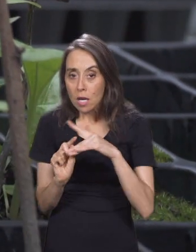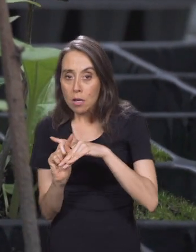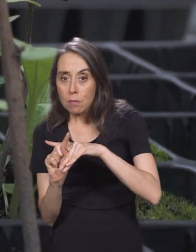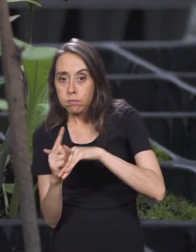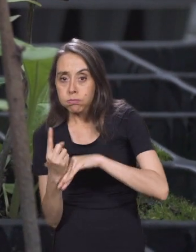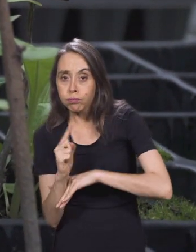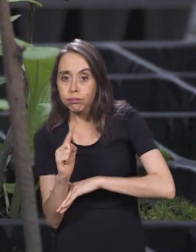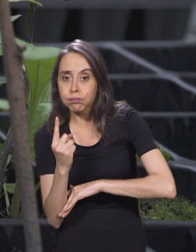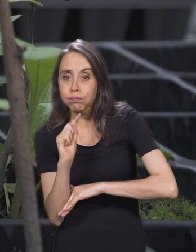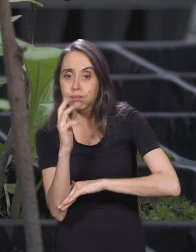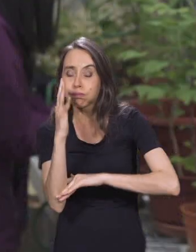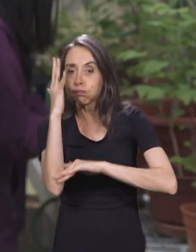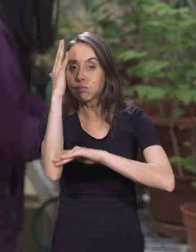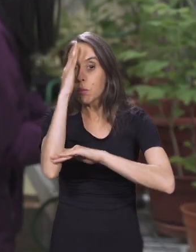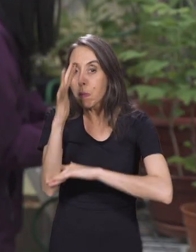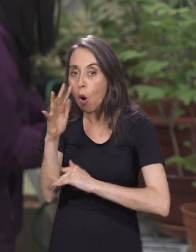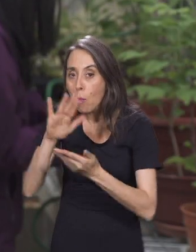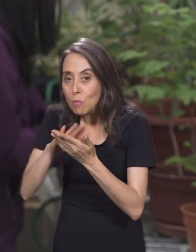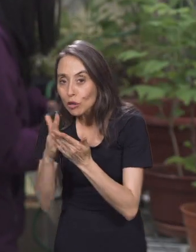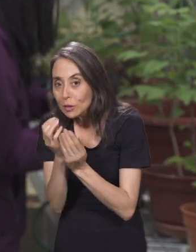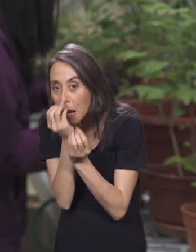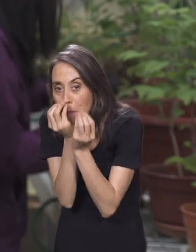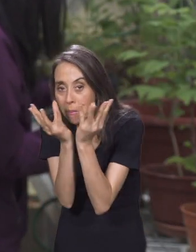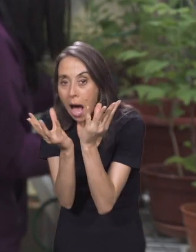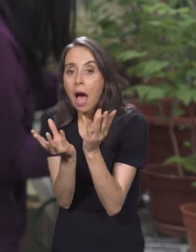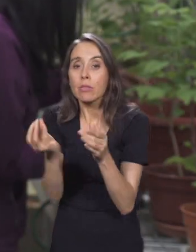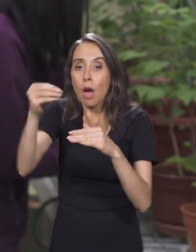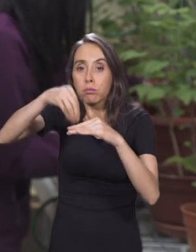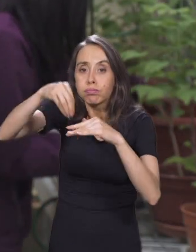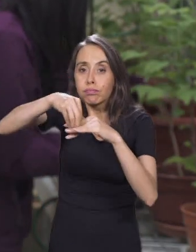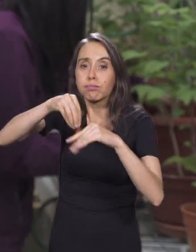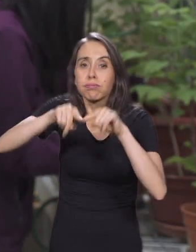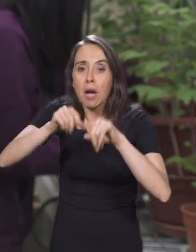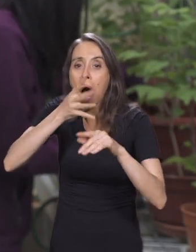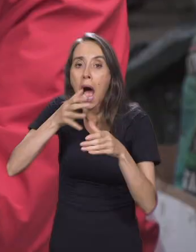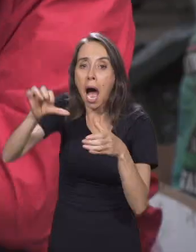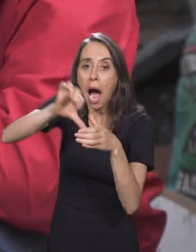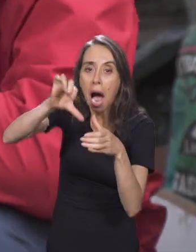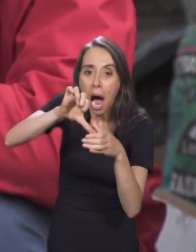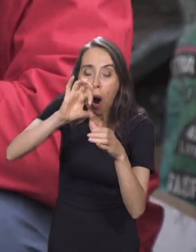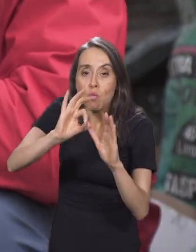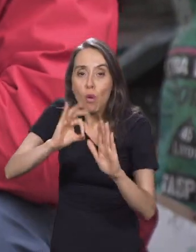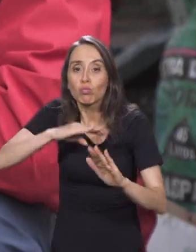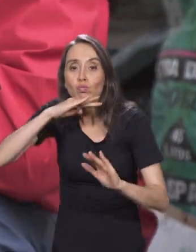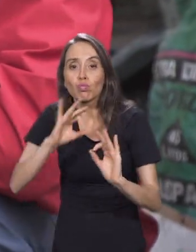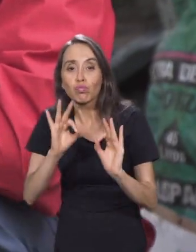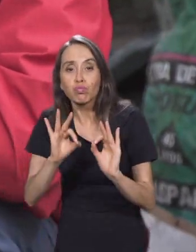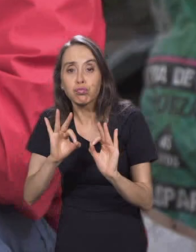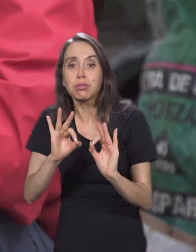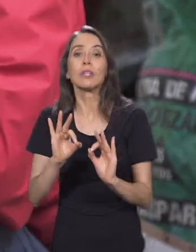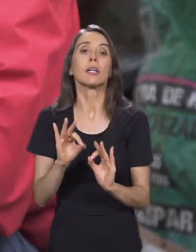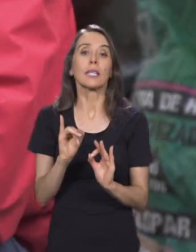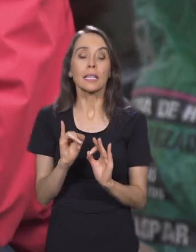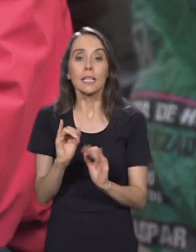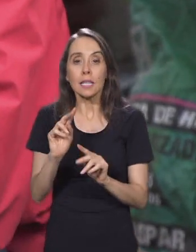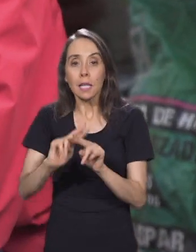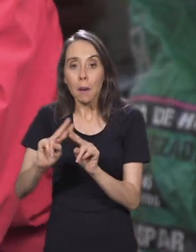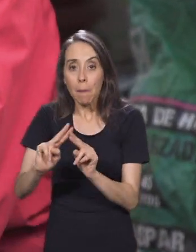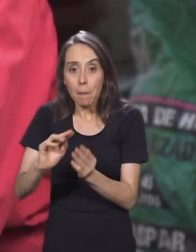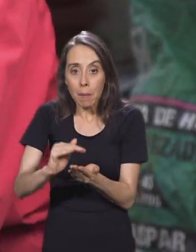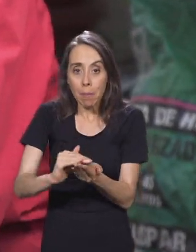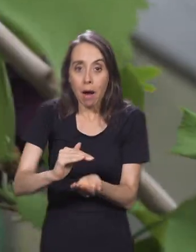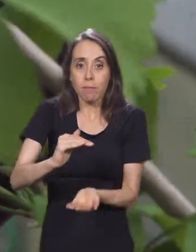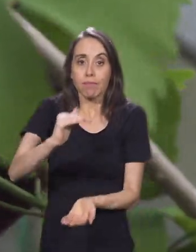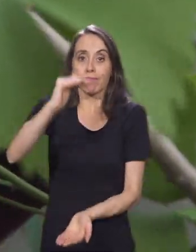las ves cómo crece, te preocupas de su salud, de sus nutrientes, de que tengan el agua que corresponde, y en el fondo las